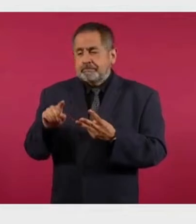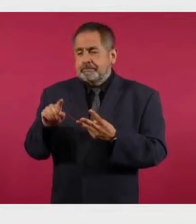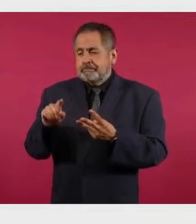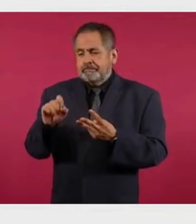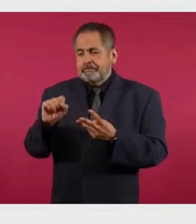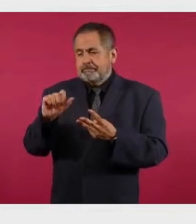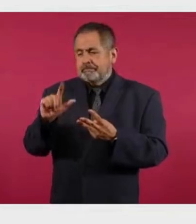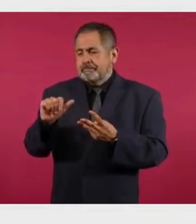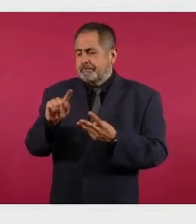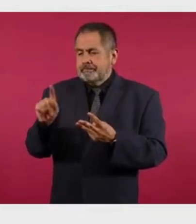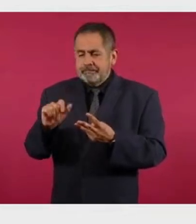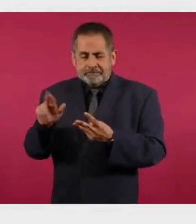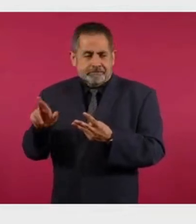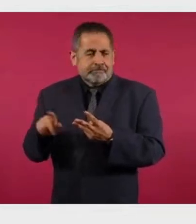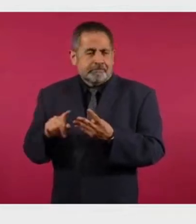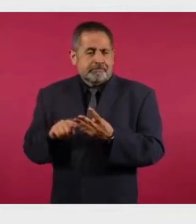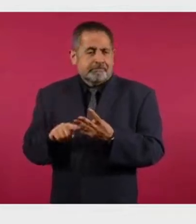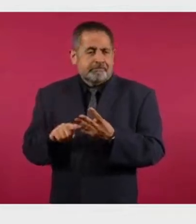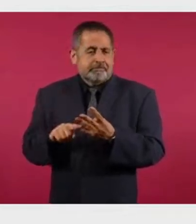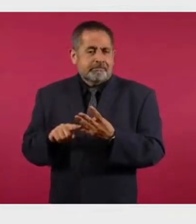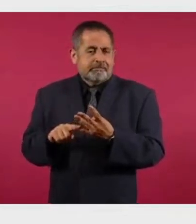Salazar,